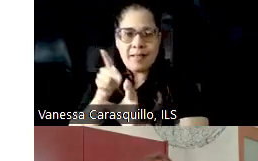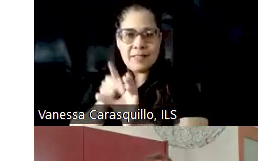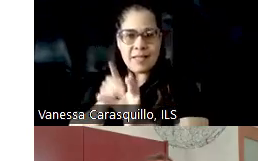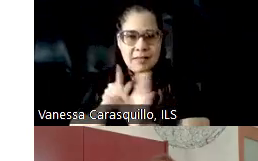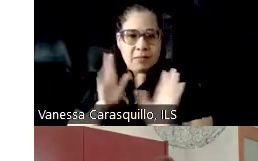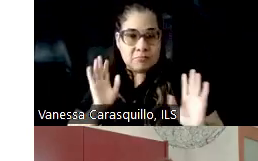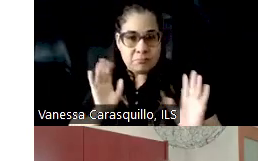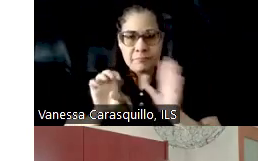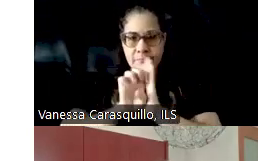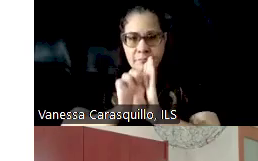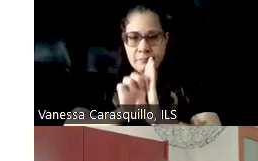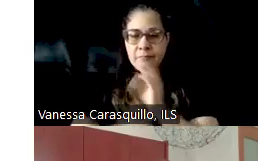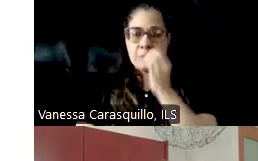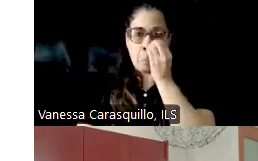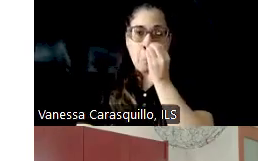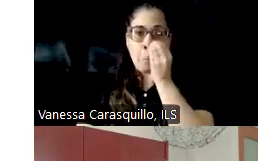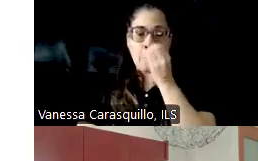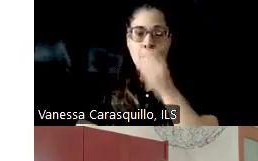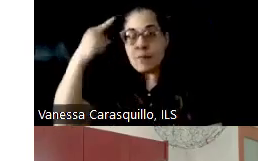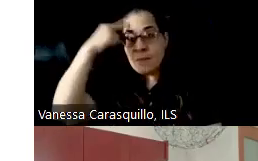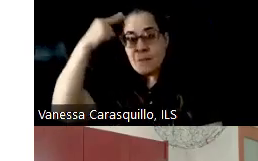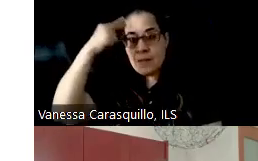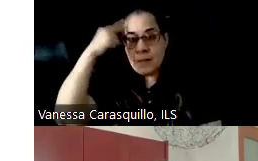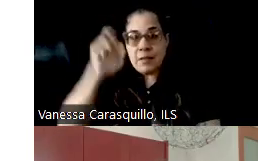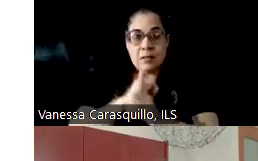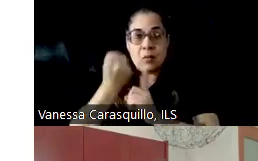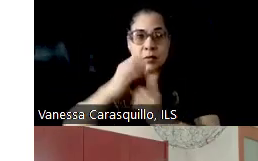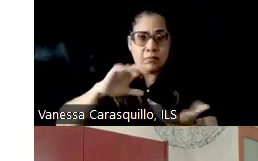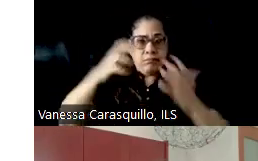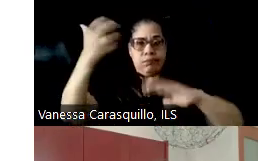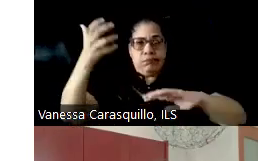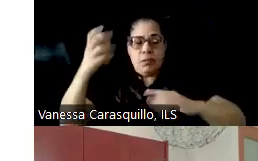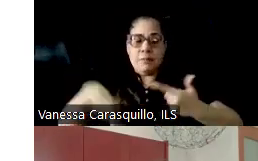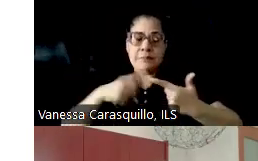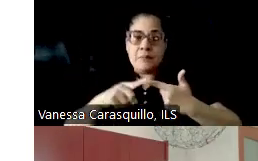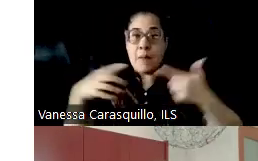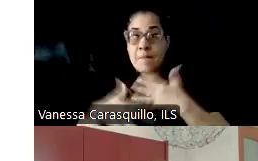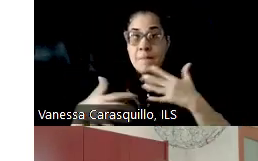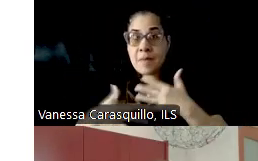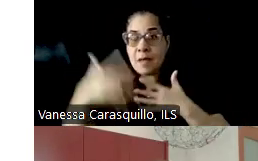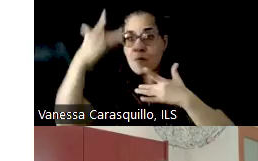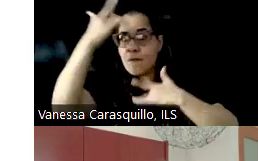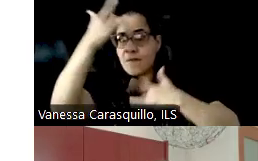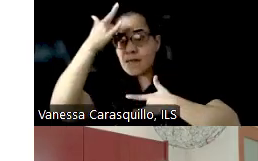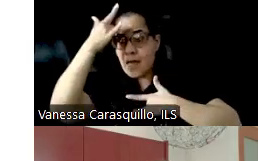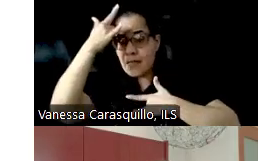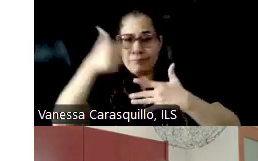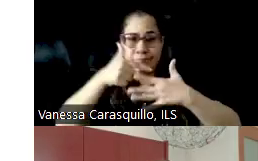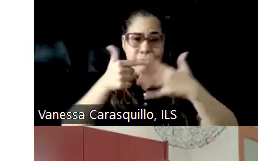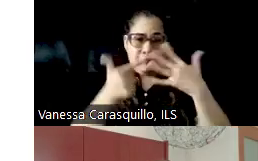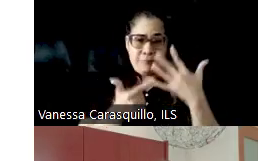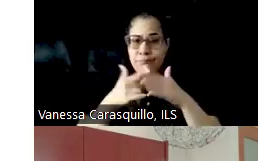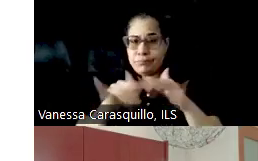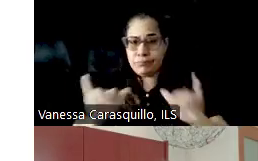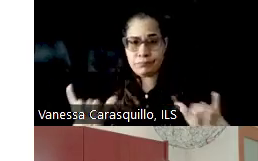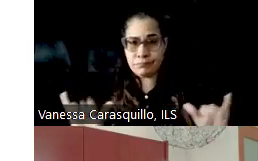un ejemplo, el pensamiento catastrófico o el miedo a enfermedades, etc.